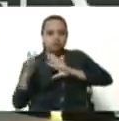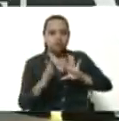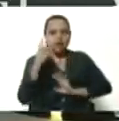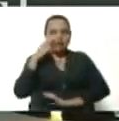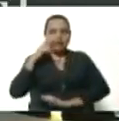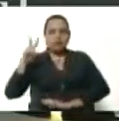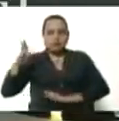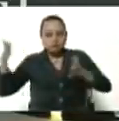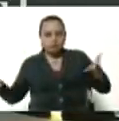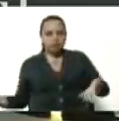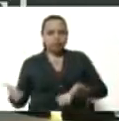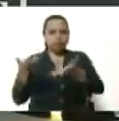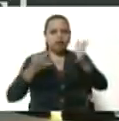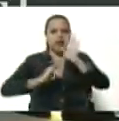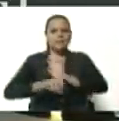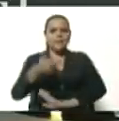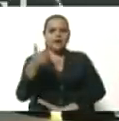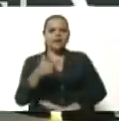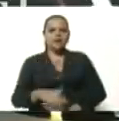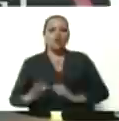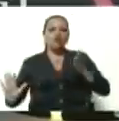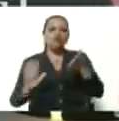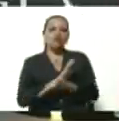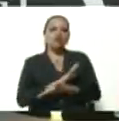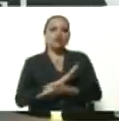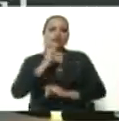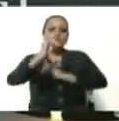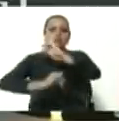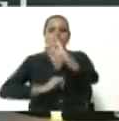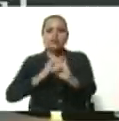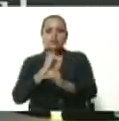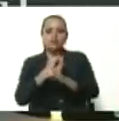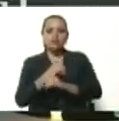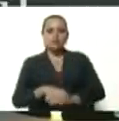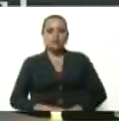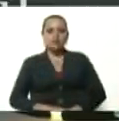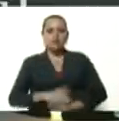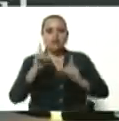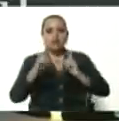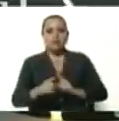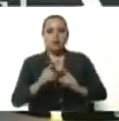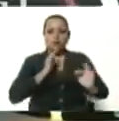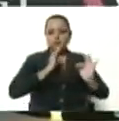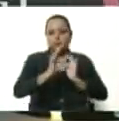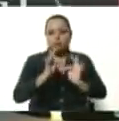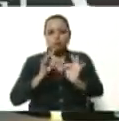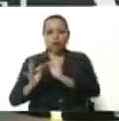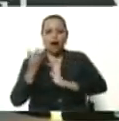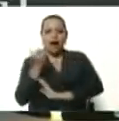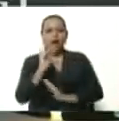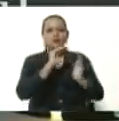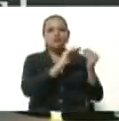claramente el impulso que da el vector de los casos internacionales en el contagio de casos